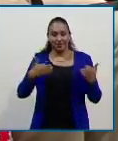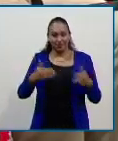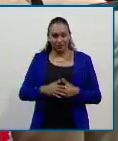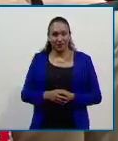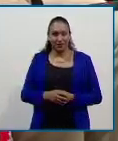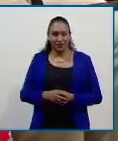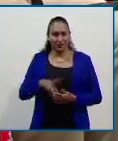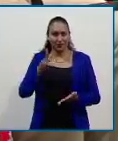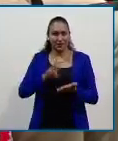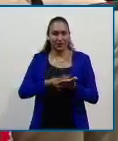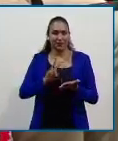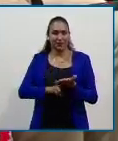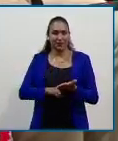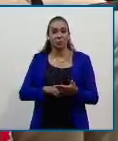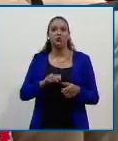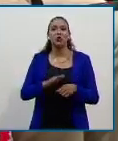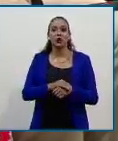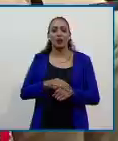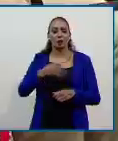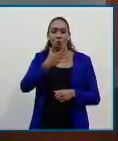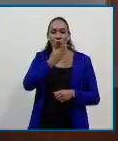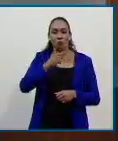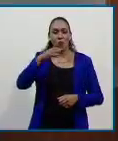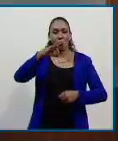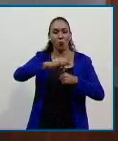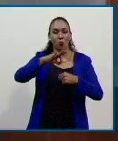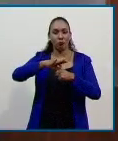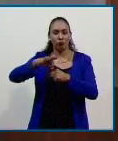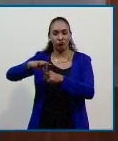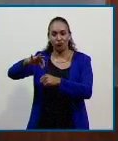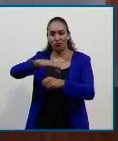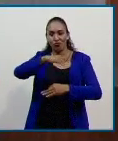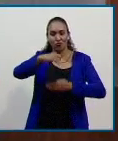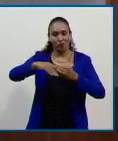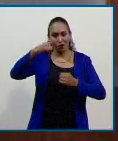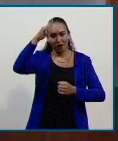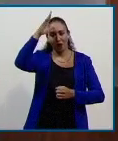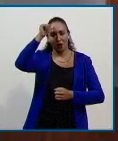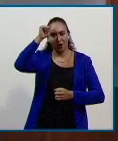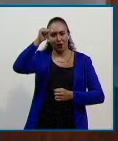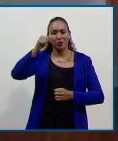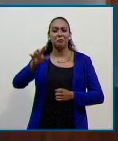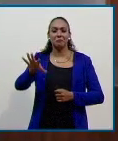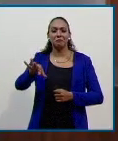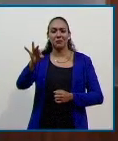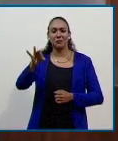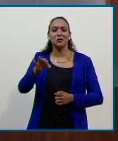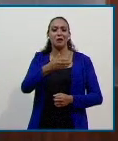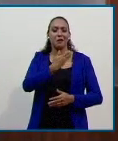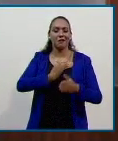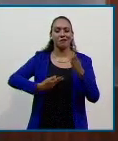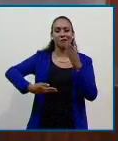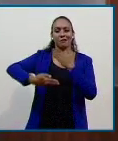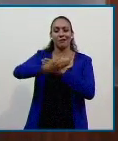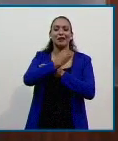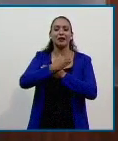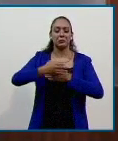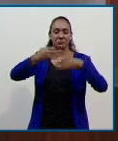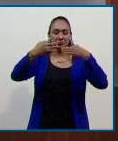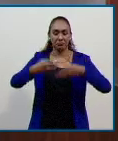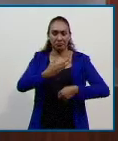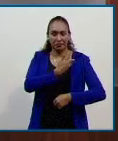de la nación por voto ciudadano. Con su llegada a la titularidad del Poder Ejecutivo,